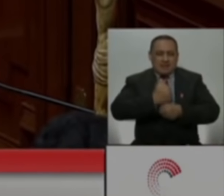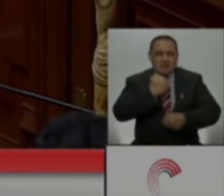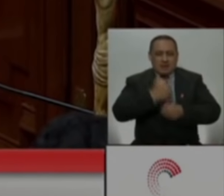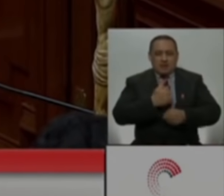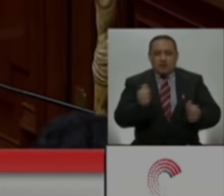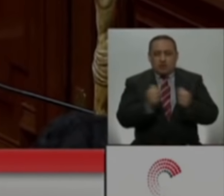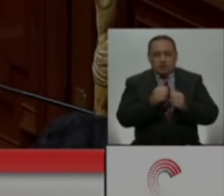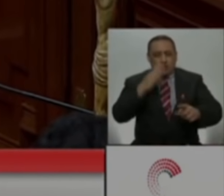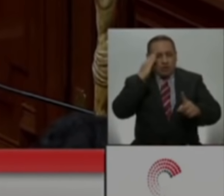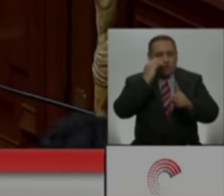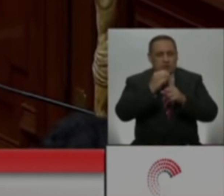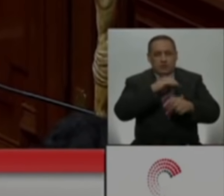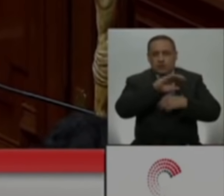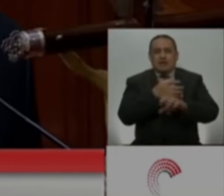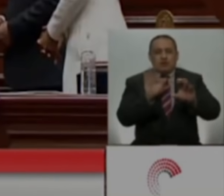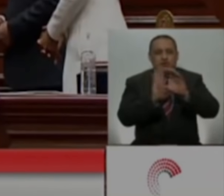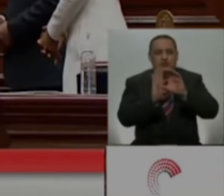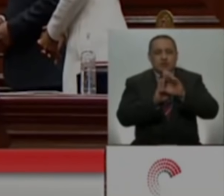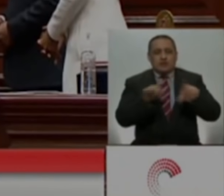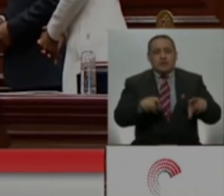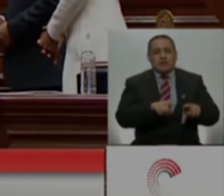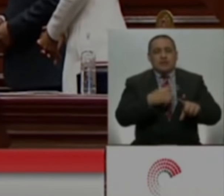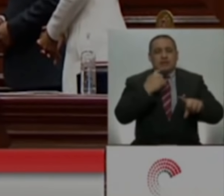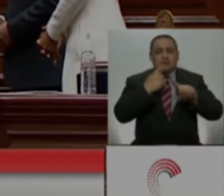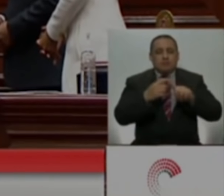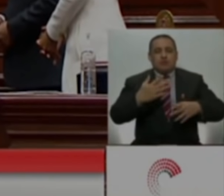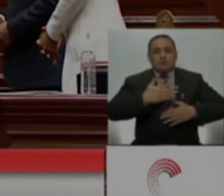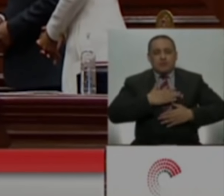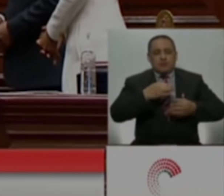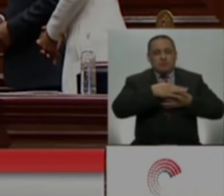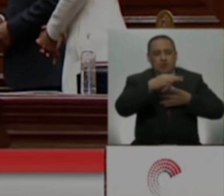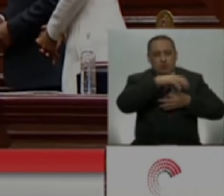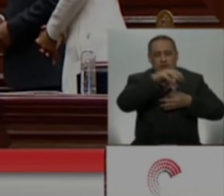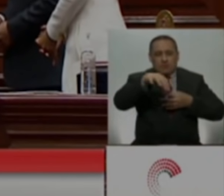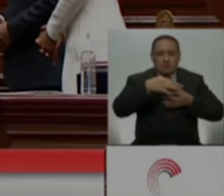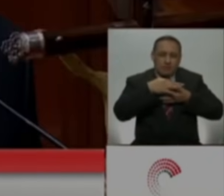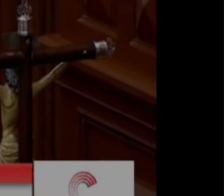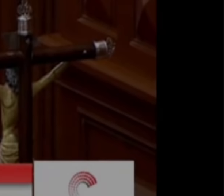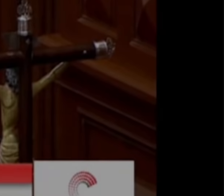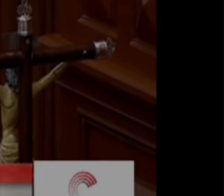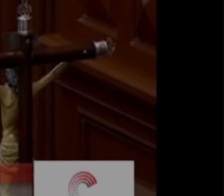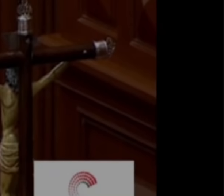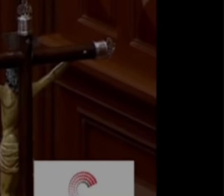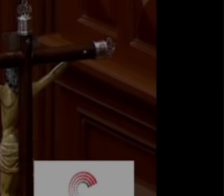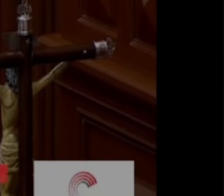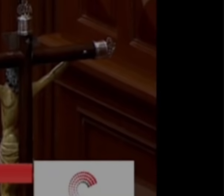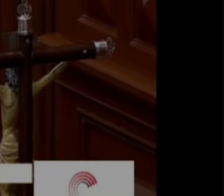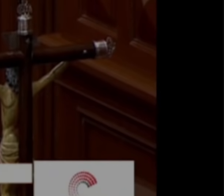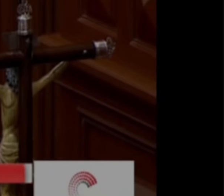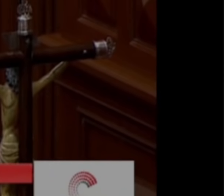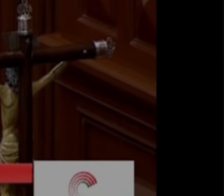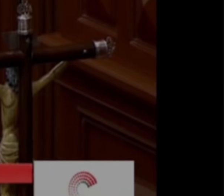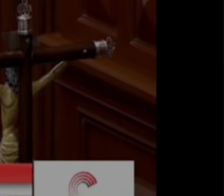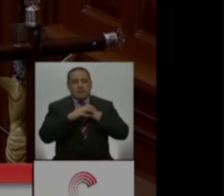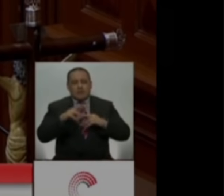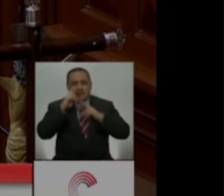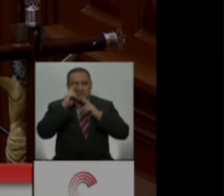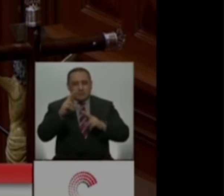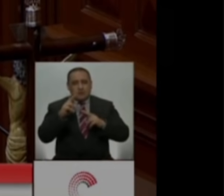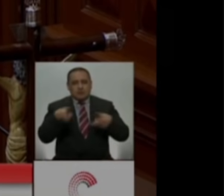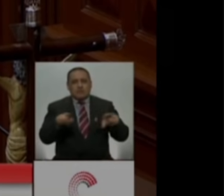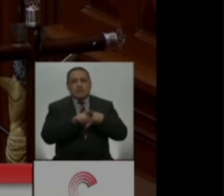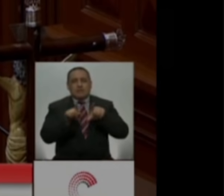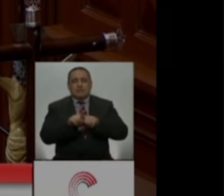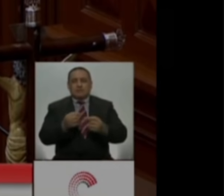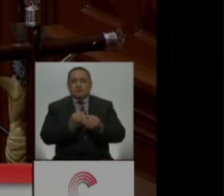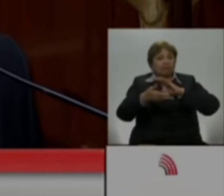con la objetividad de la prosa de la calle y por los nuestros pueblos profundos del perú por la constitución del 93 y los